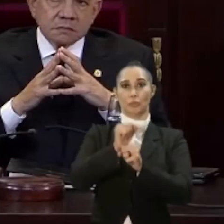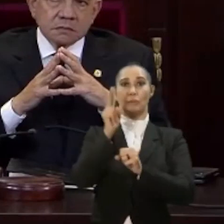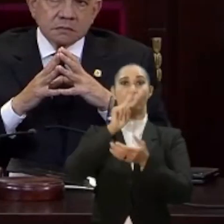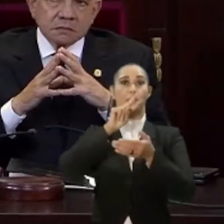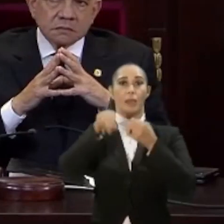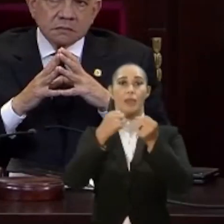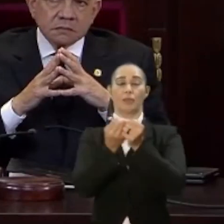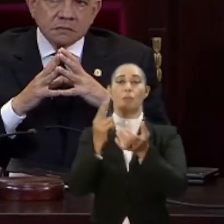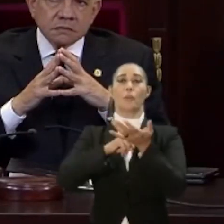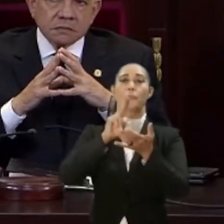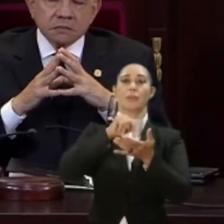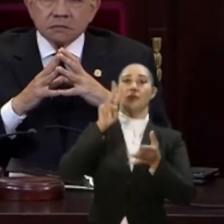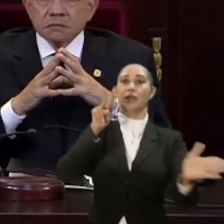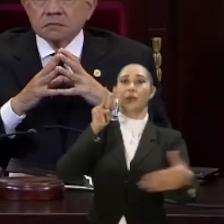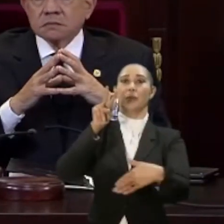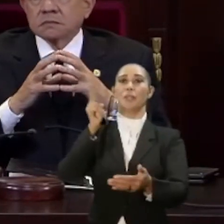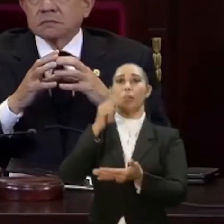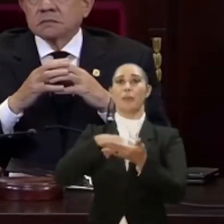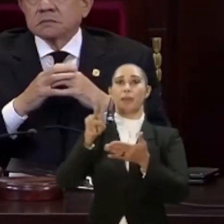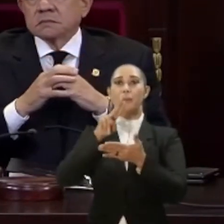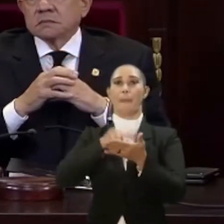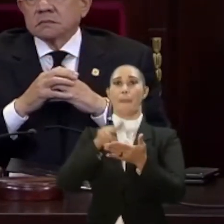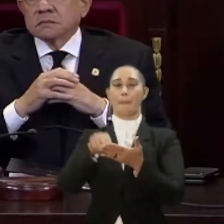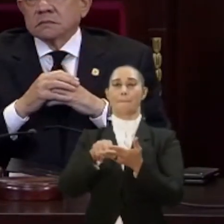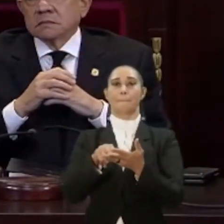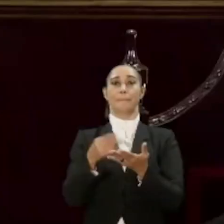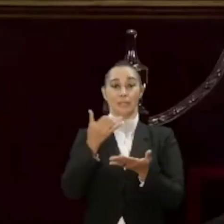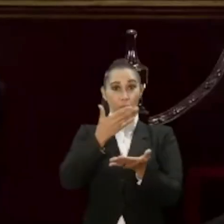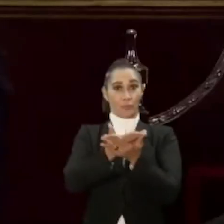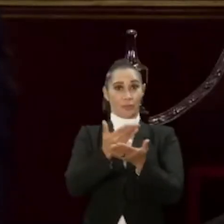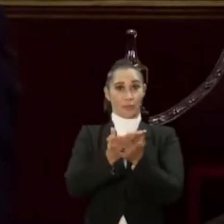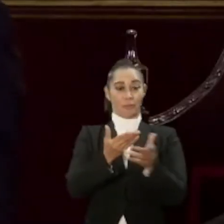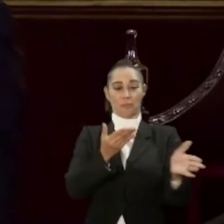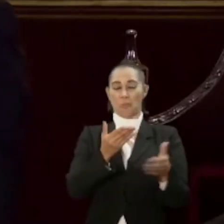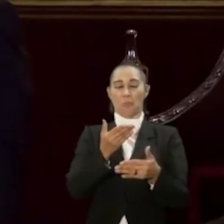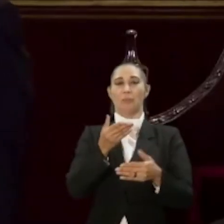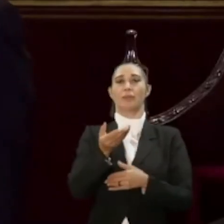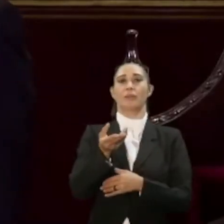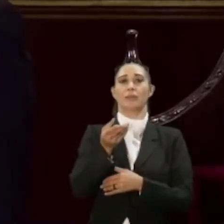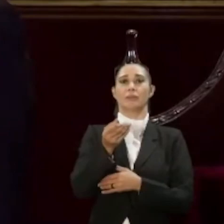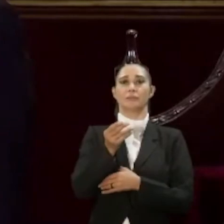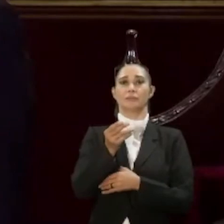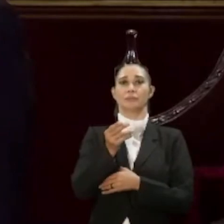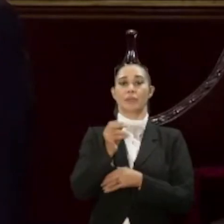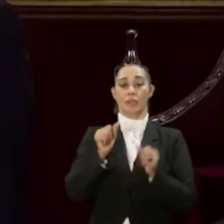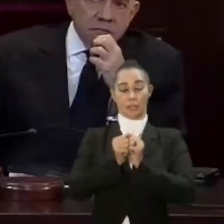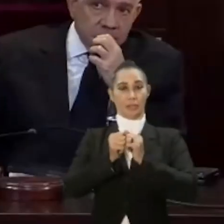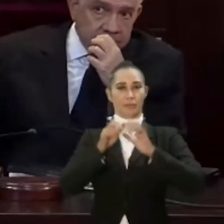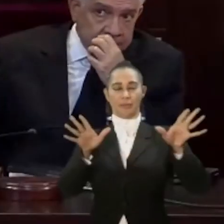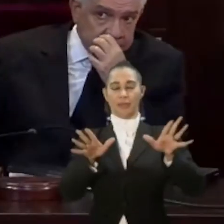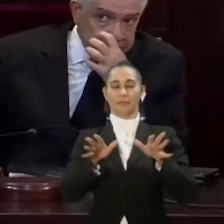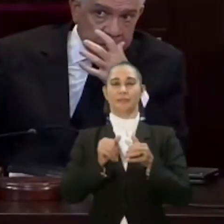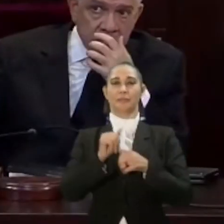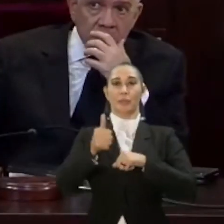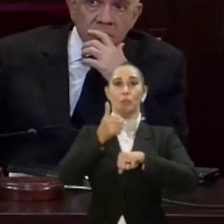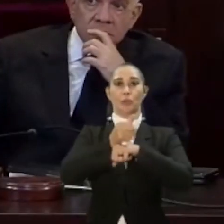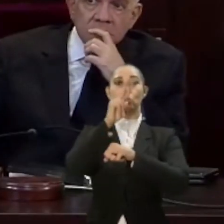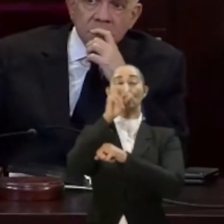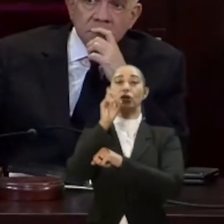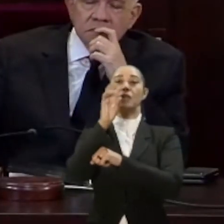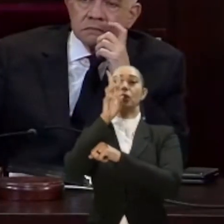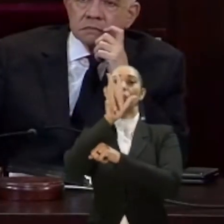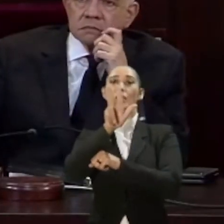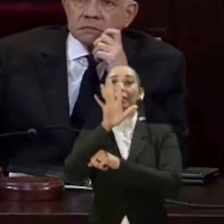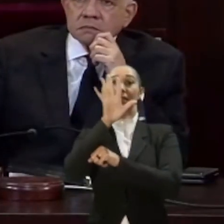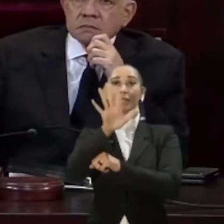2023. Al inicio de nuestra gestión nos encontramos que de los 240 vertederos a cielo abierto existentes,